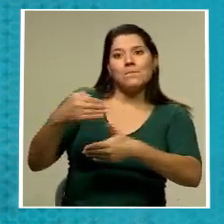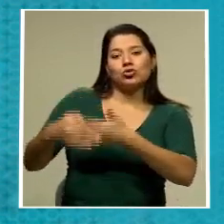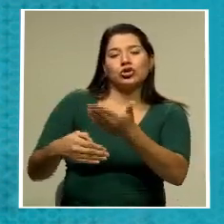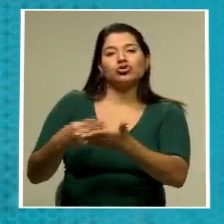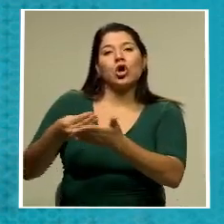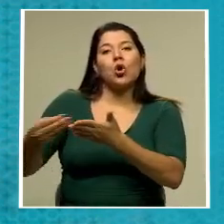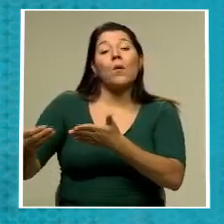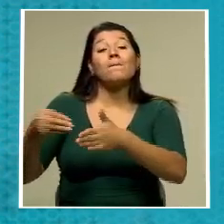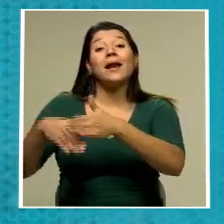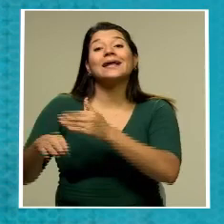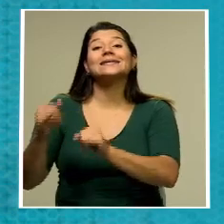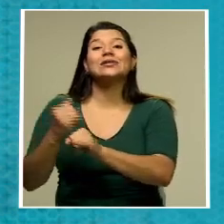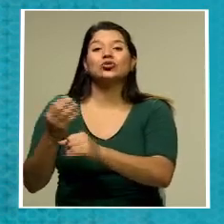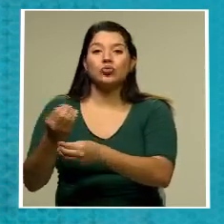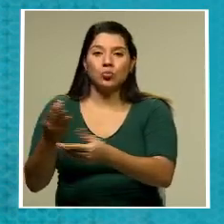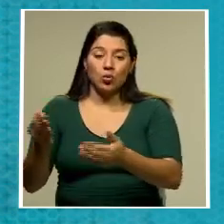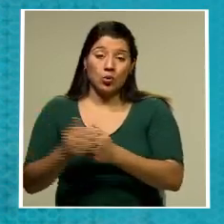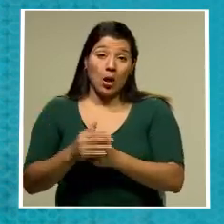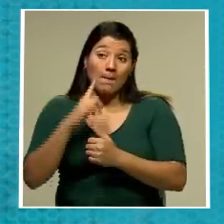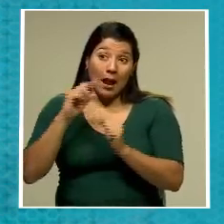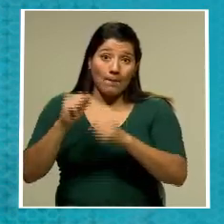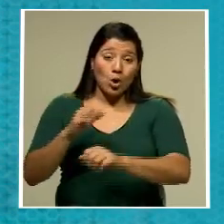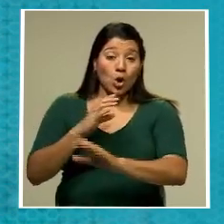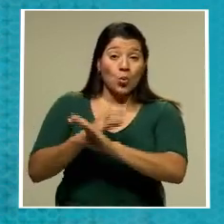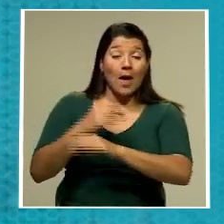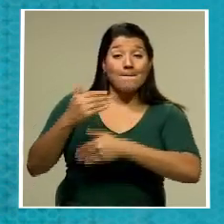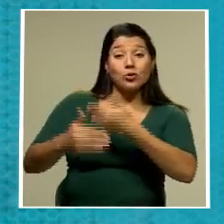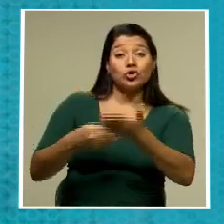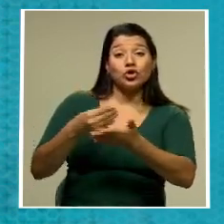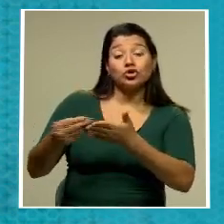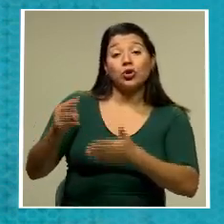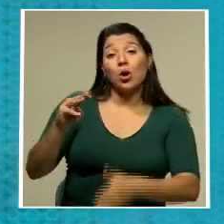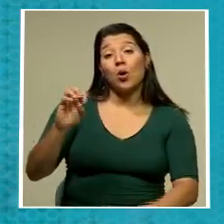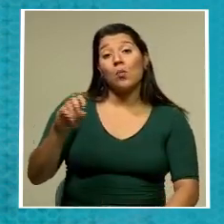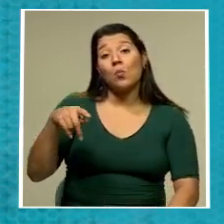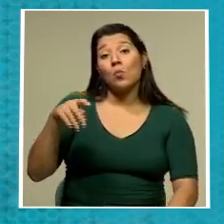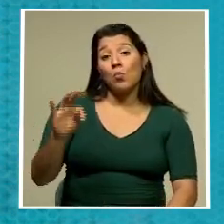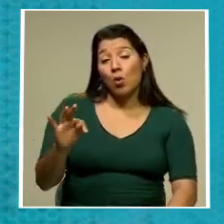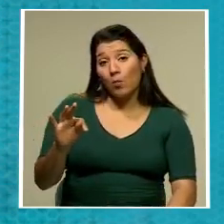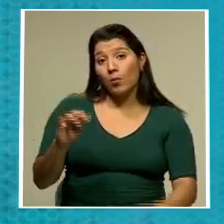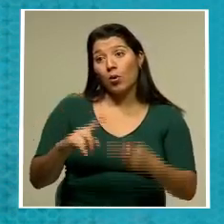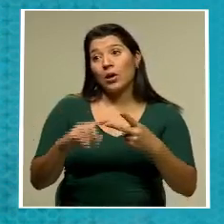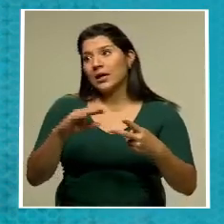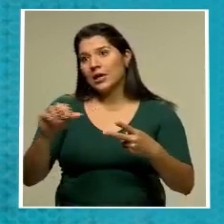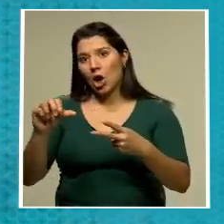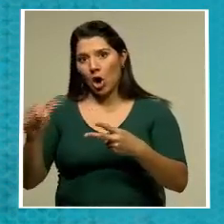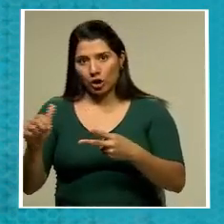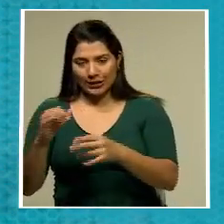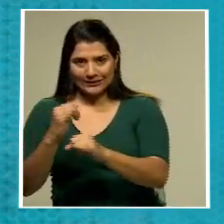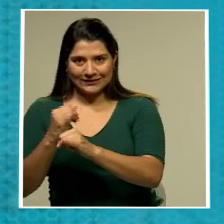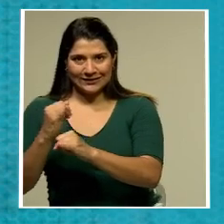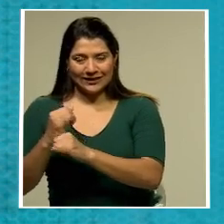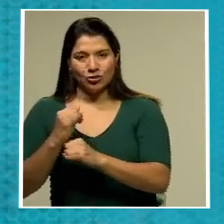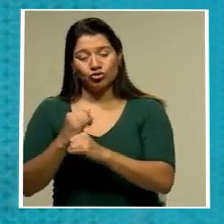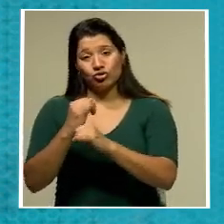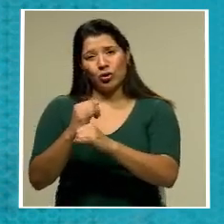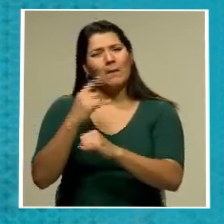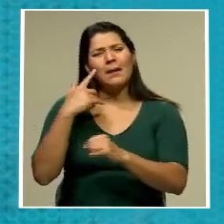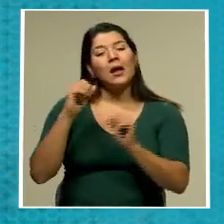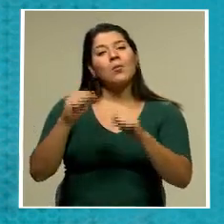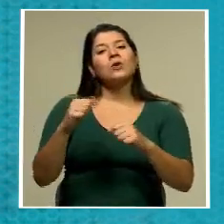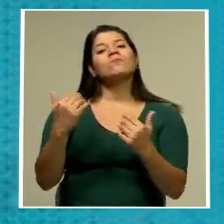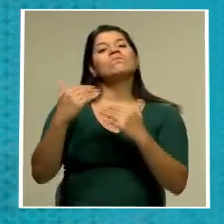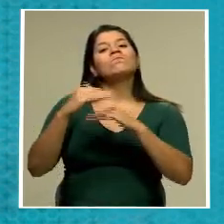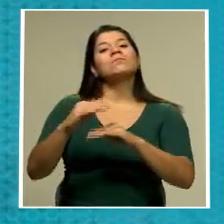de contratación del MOP y de sus órganos desconcentrados, modificando el marco jurídico para que se pueda limitar